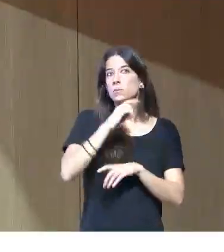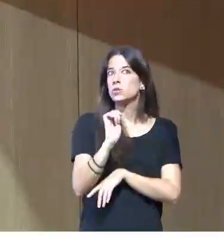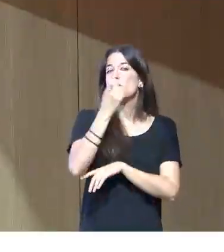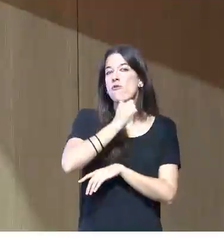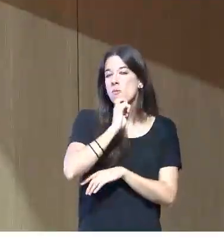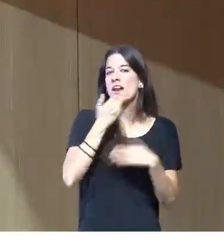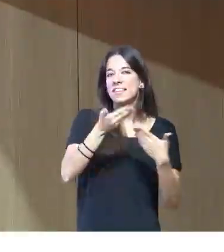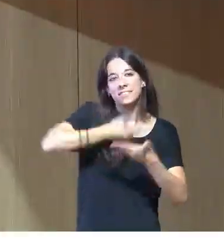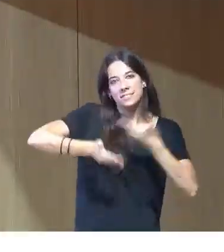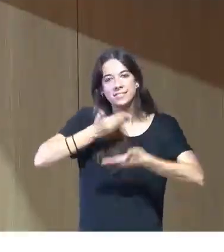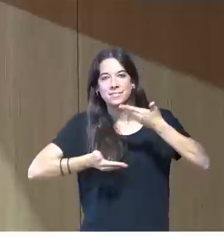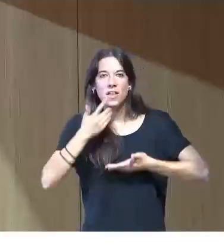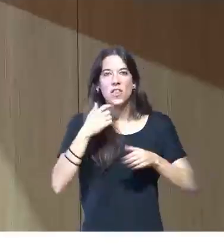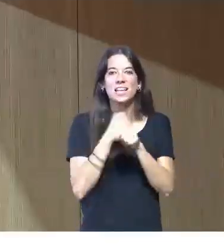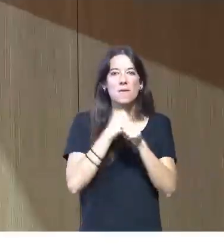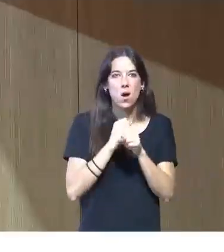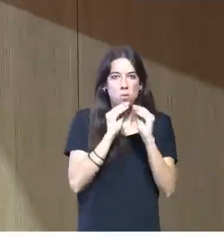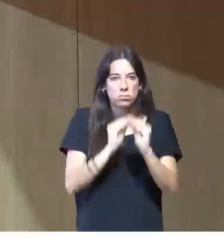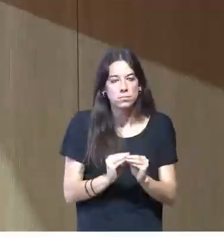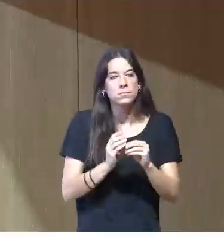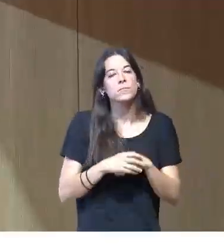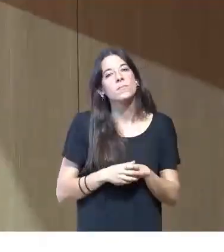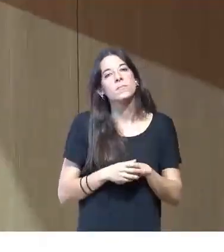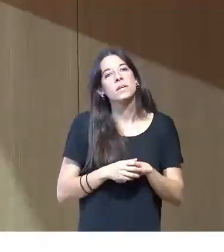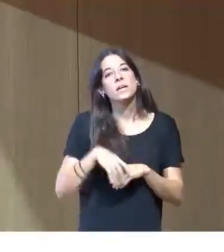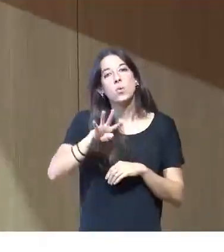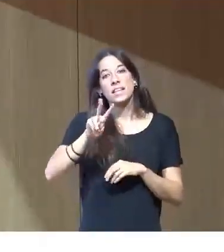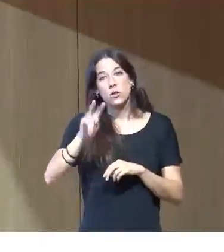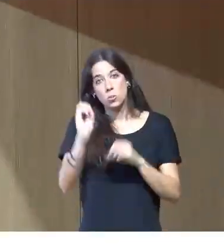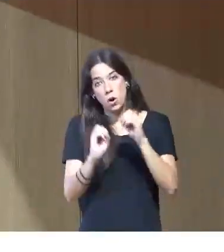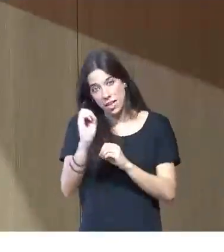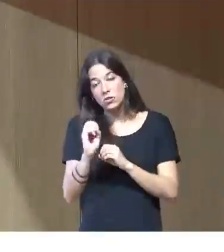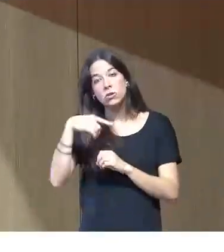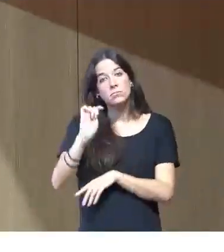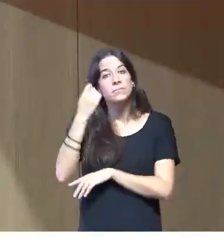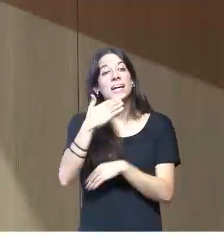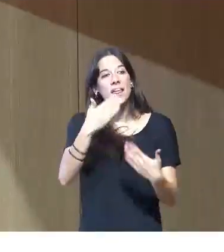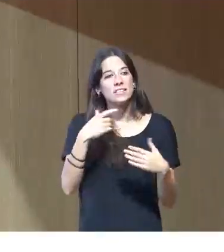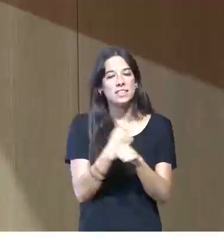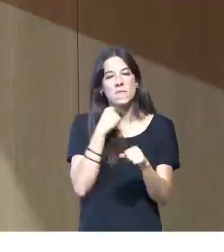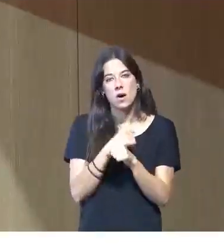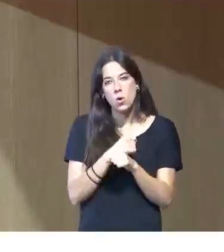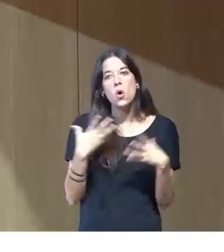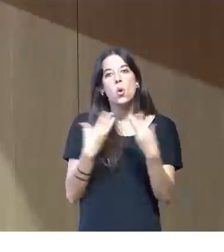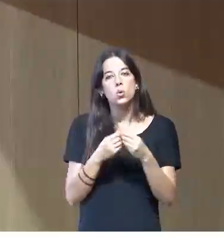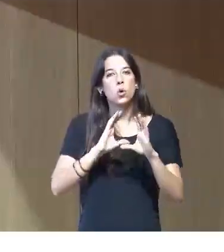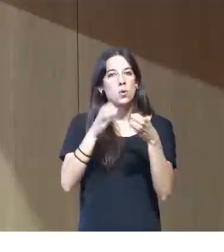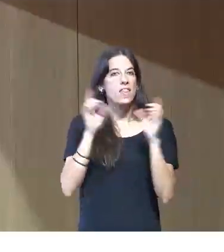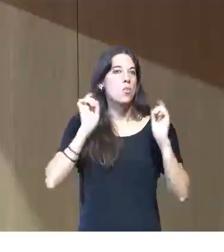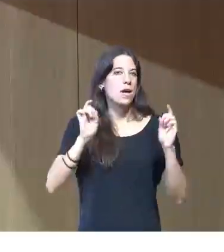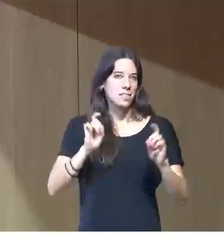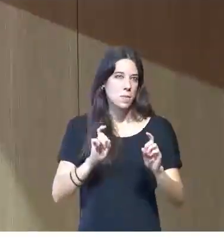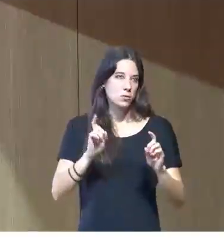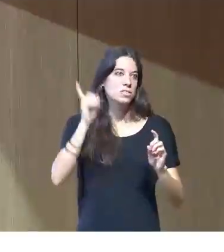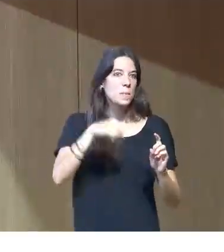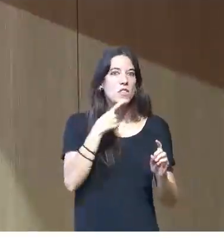y el trabajo realizado con el movimiento asociativo y el 42% a través de trabajo realizado con la comunidad educativa Así